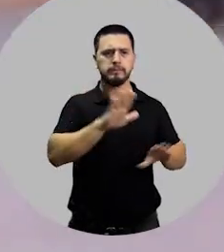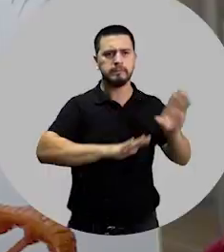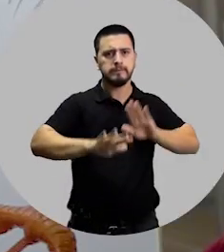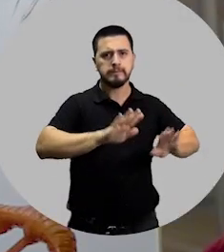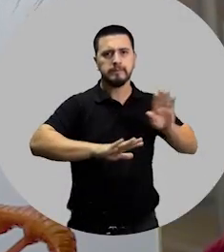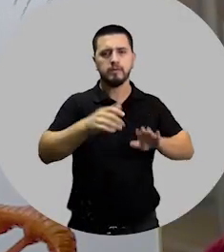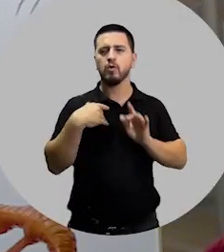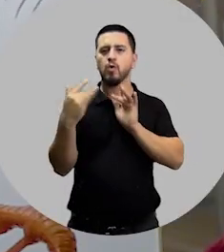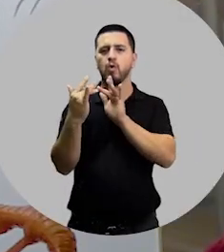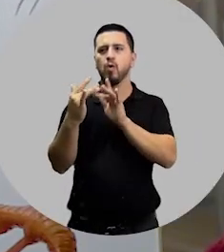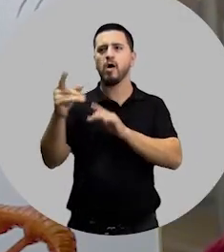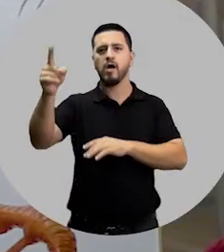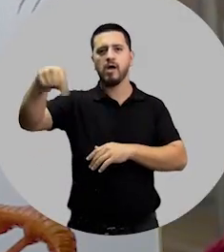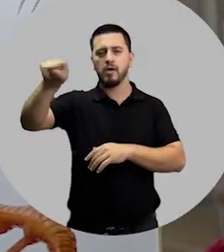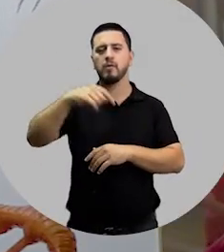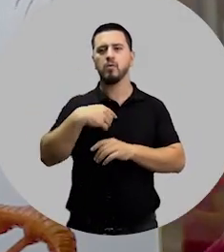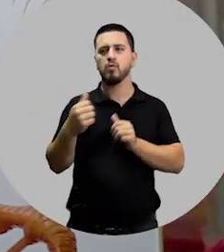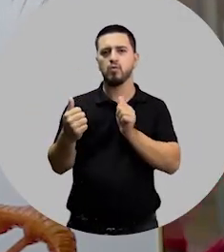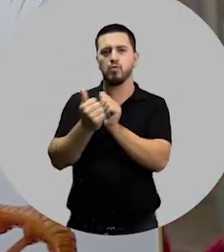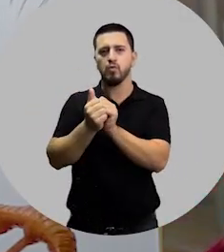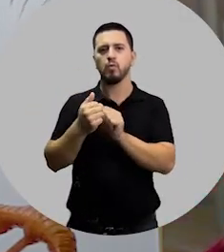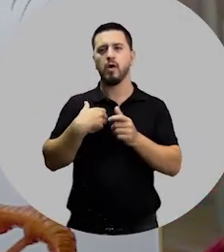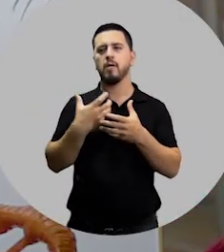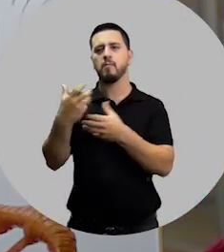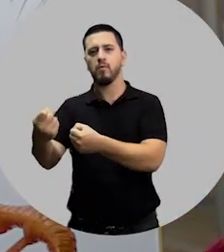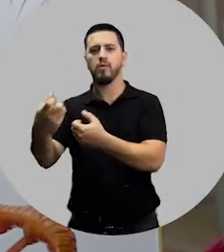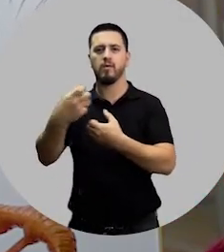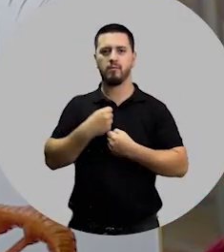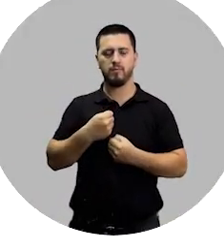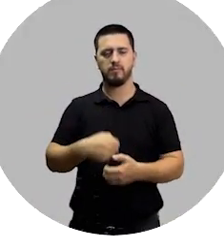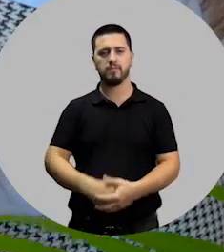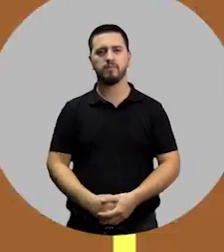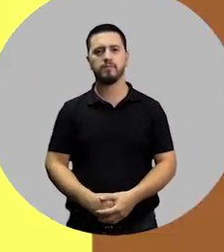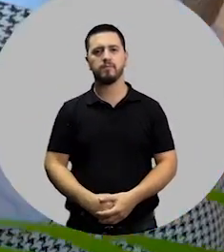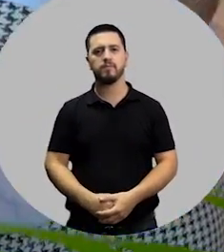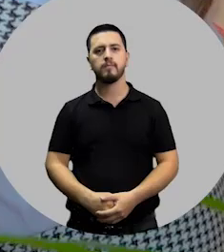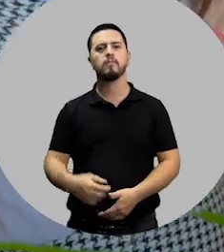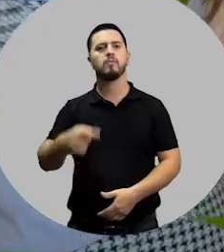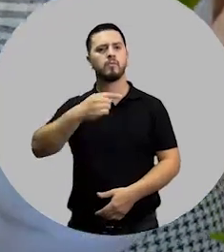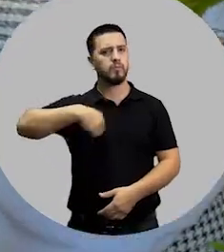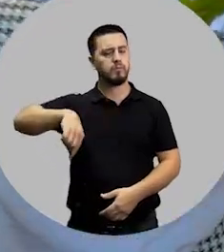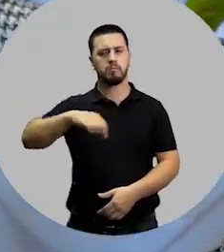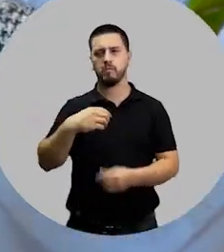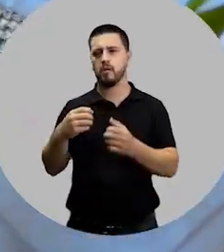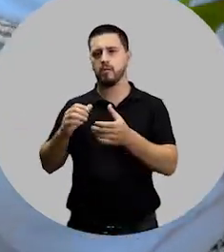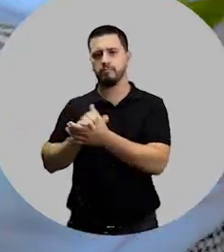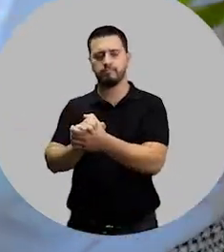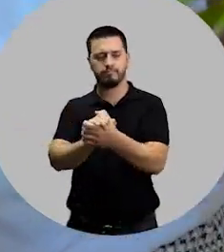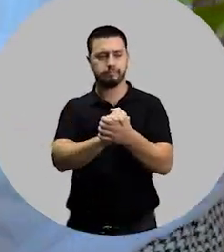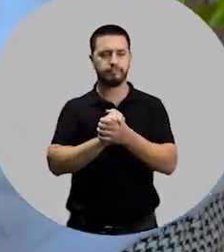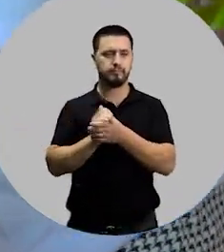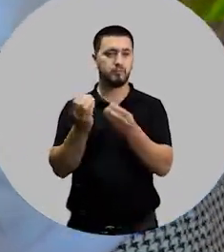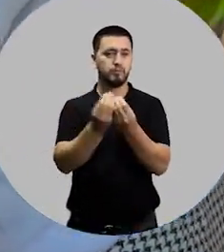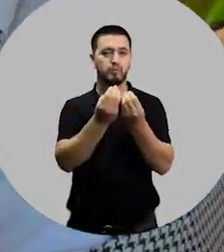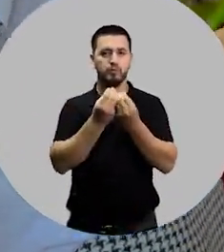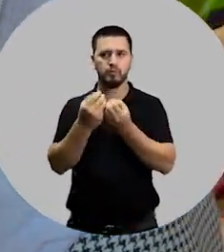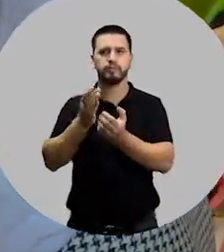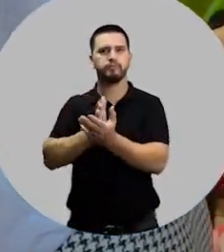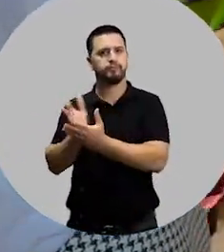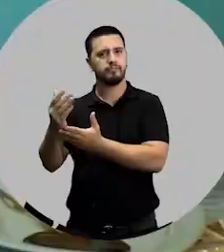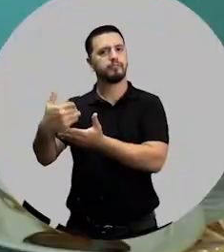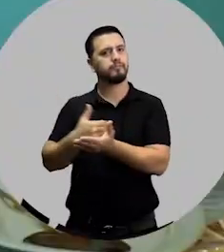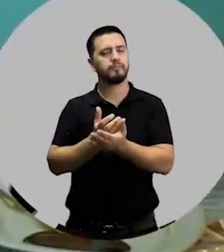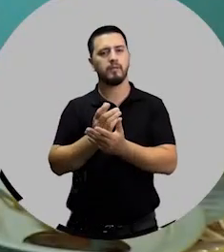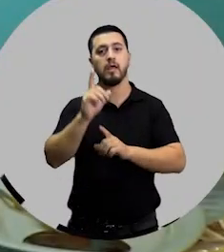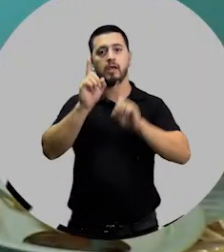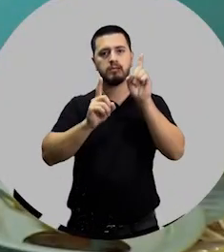los emprendedores y así creamos juntas y nos apoyamos entre todas. Nos hicimos muchas amigas, nos ayudamos, incluso a